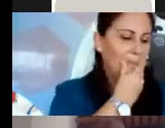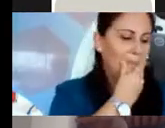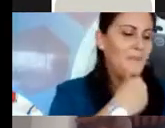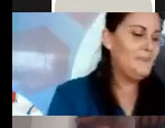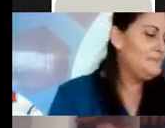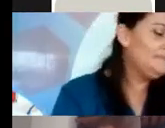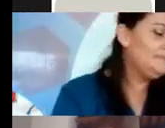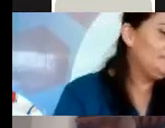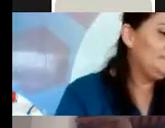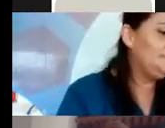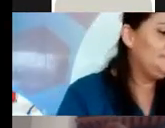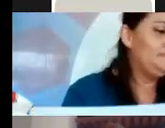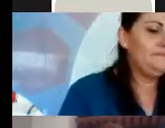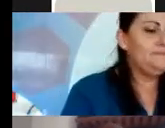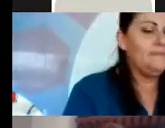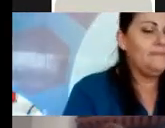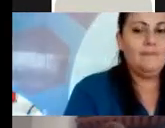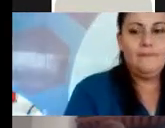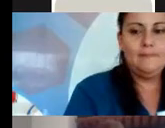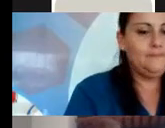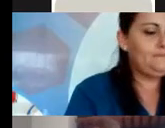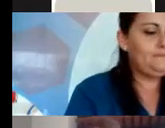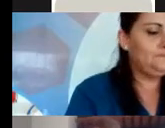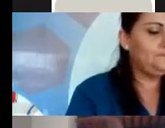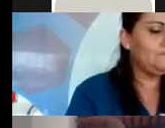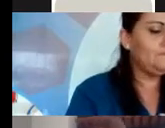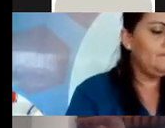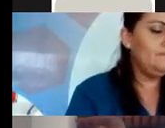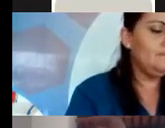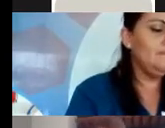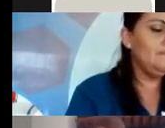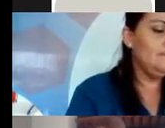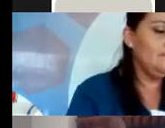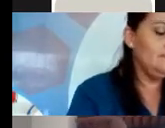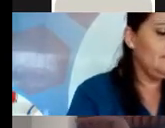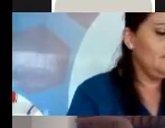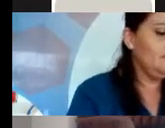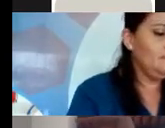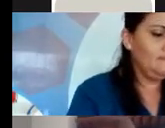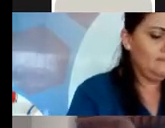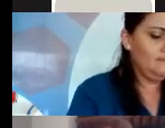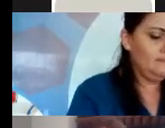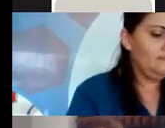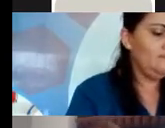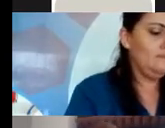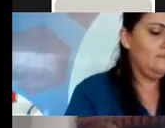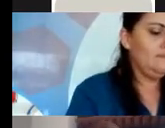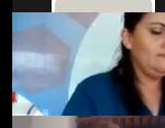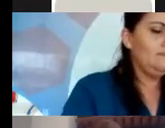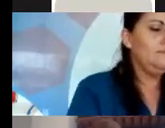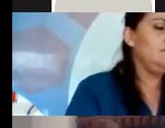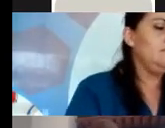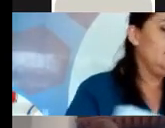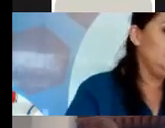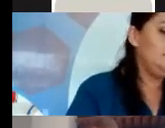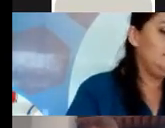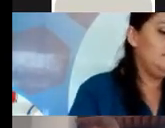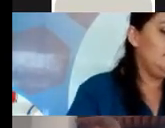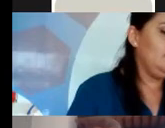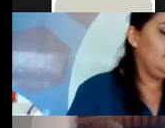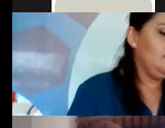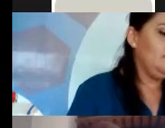de rueda, y que hagan un solo elemento, una sola ortesis de aplicar al paciente a medida,